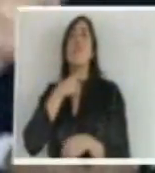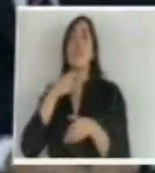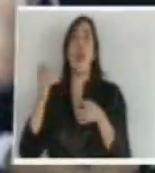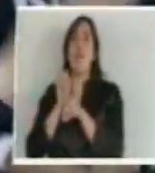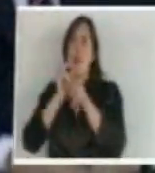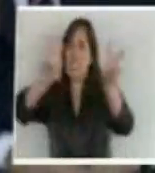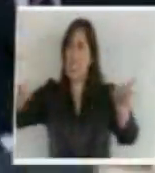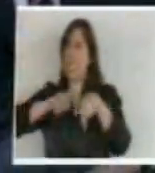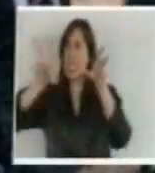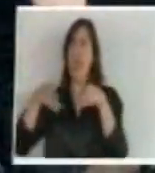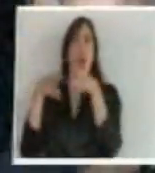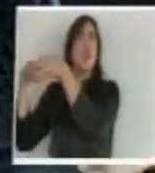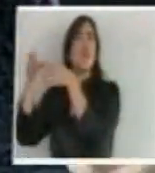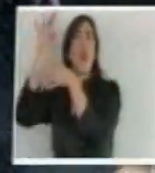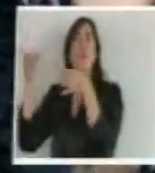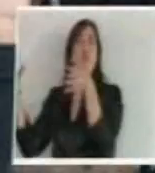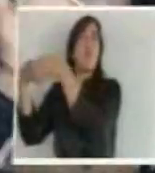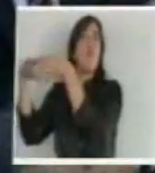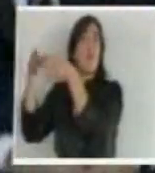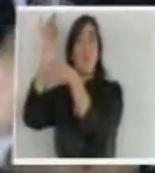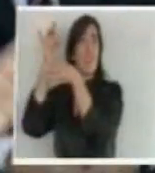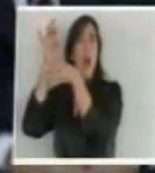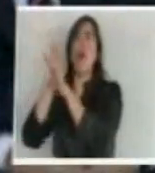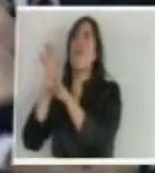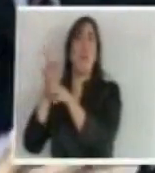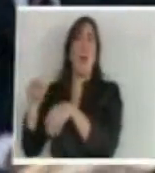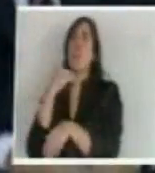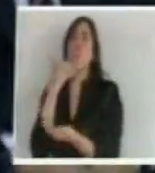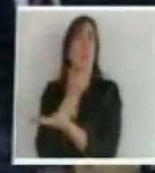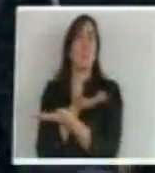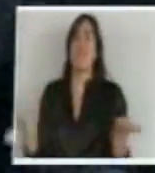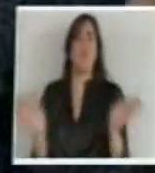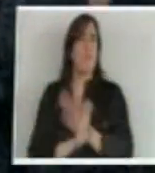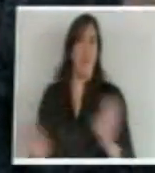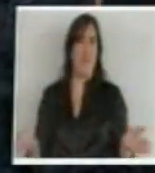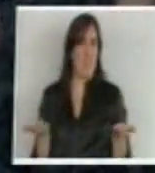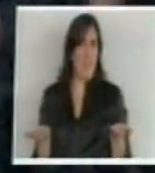lo único que hace es indigestarse y no servirle para nada.